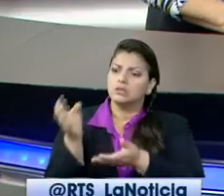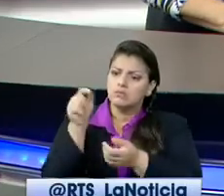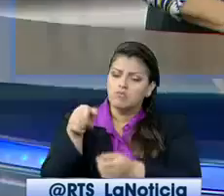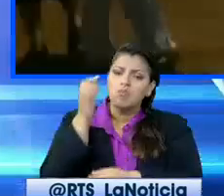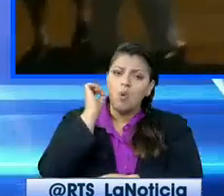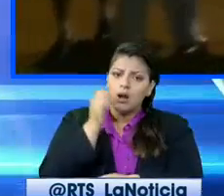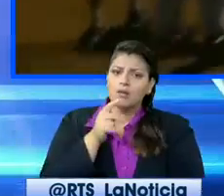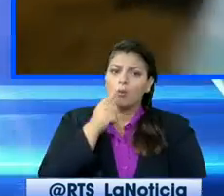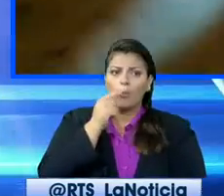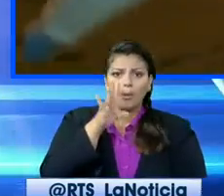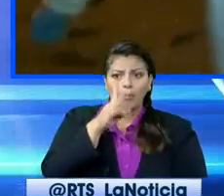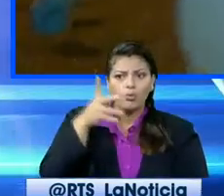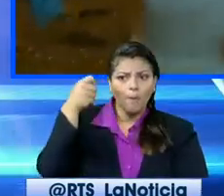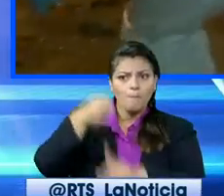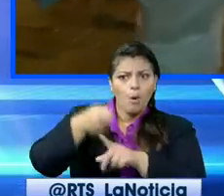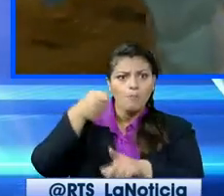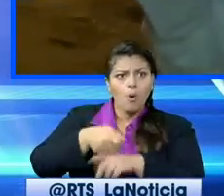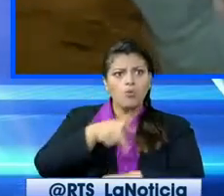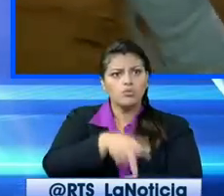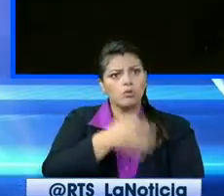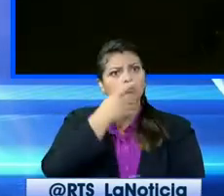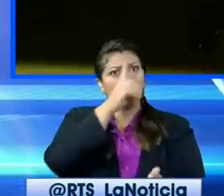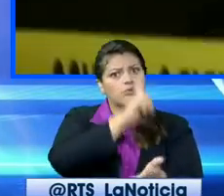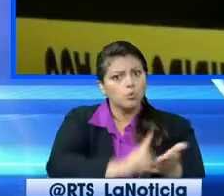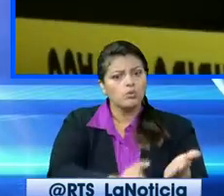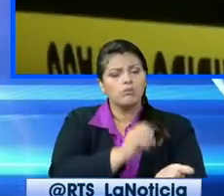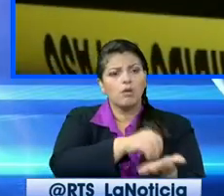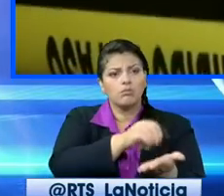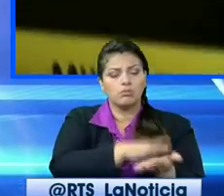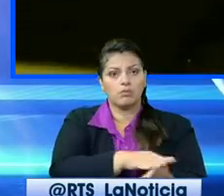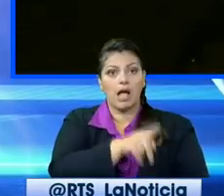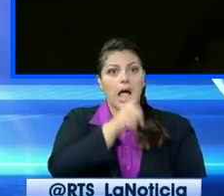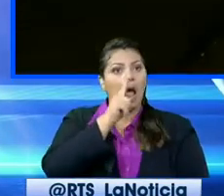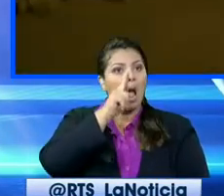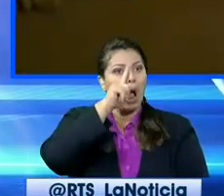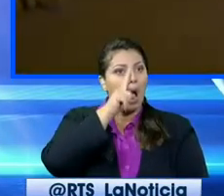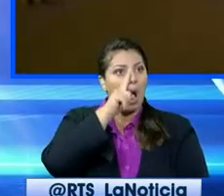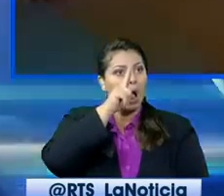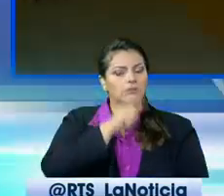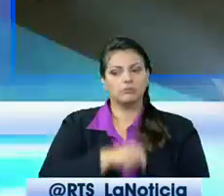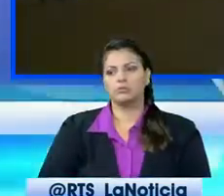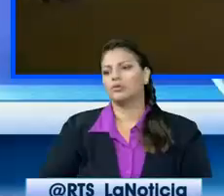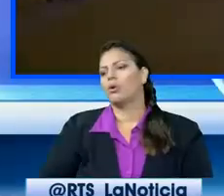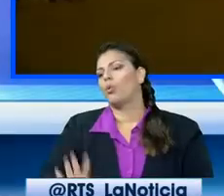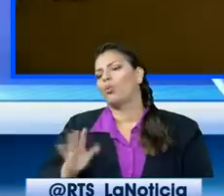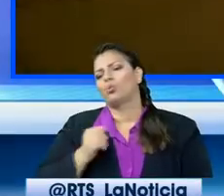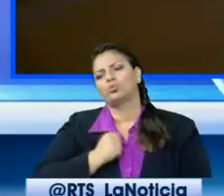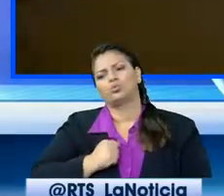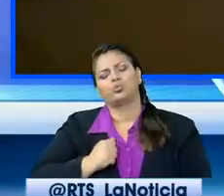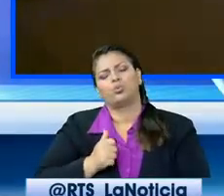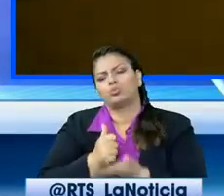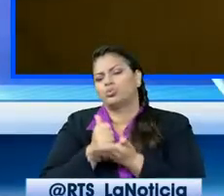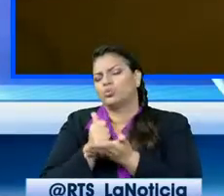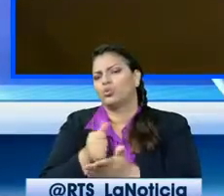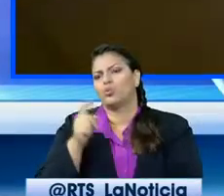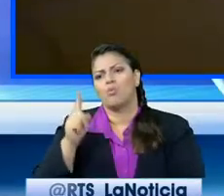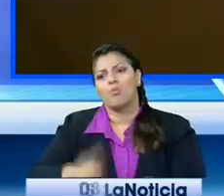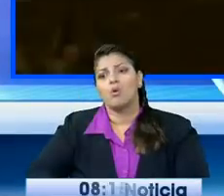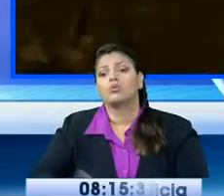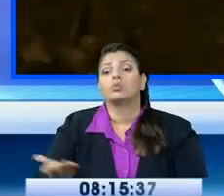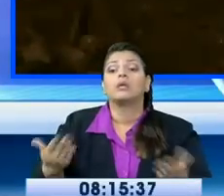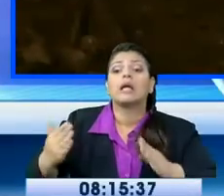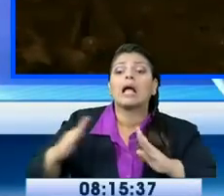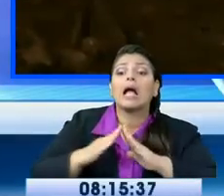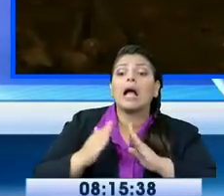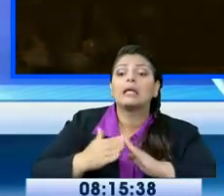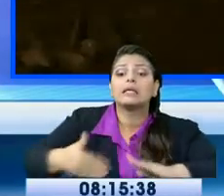de verificar, porque esto hace la diferencia, Luis, entre la vida y la muerte. Claro. En si este la señora caso, hubiese sido auxiliada, ¿no?